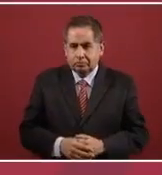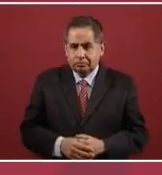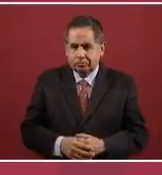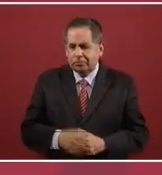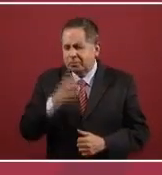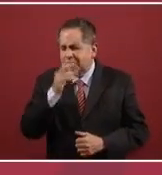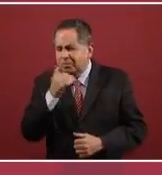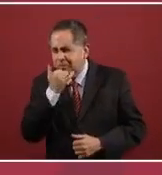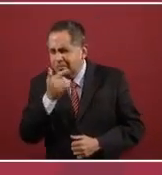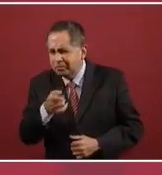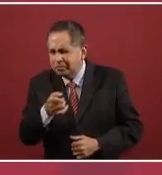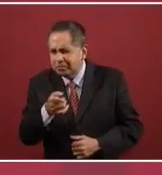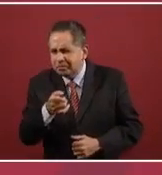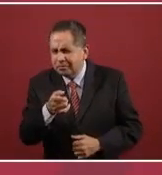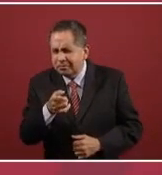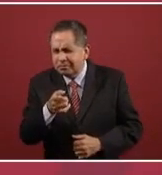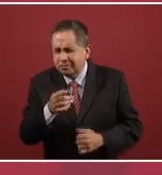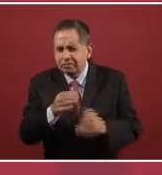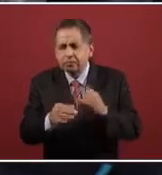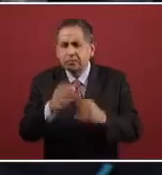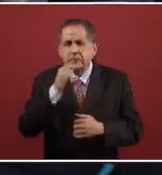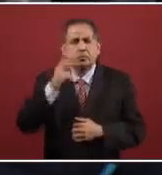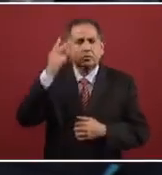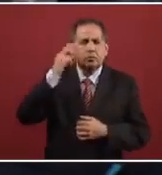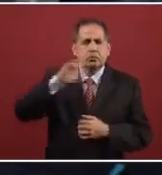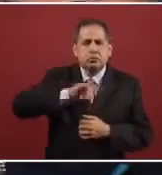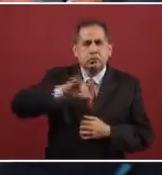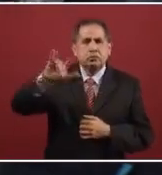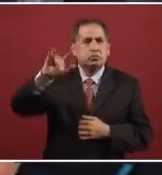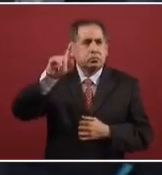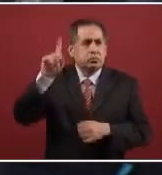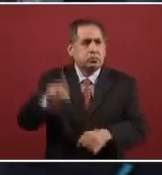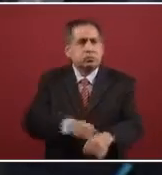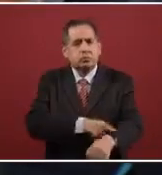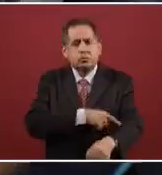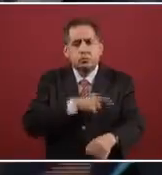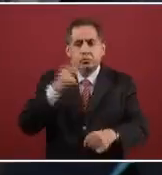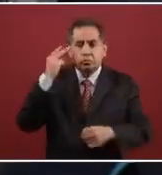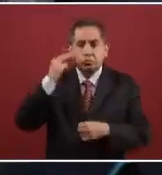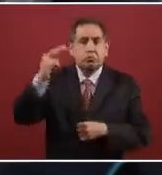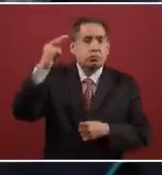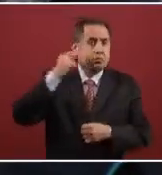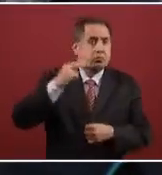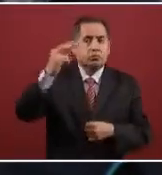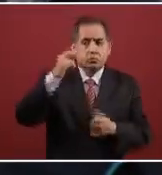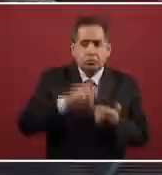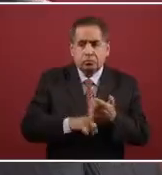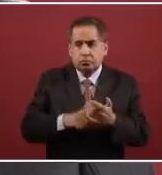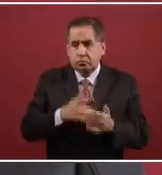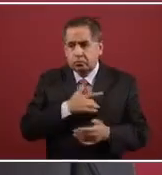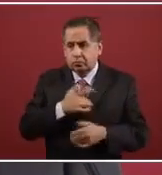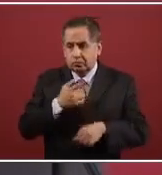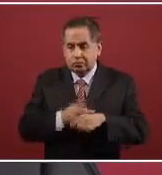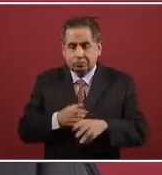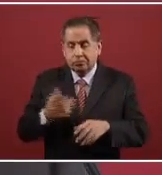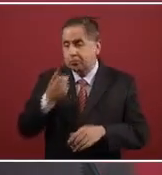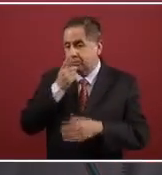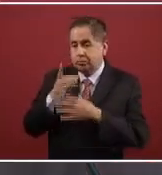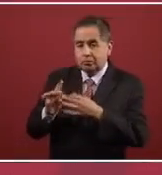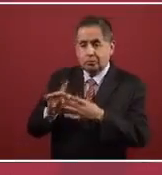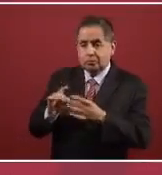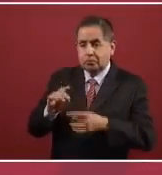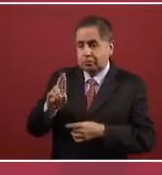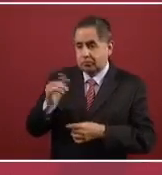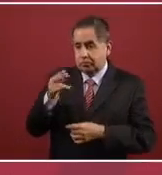No, como lo último es que no. Por que eso no toma vuelos largos porque está muy enfermo del corazón y se va a morir muy pronto. Eso es lo que escribe